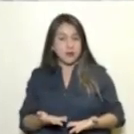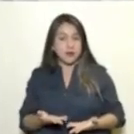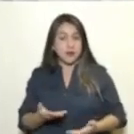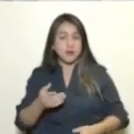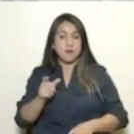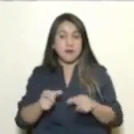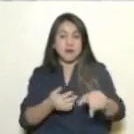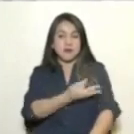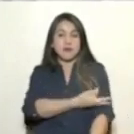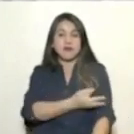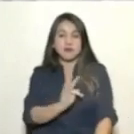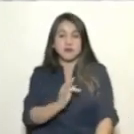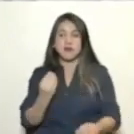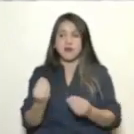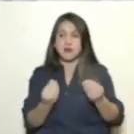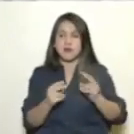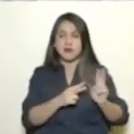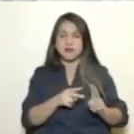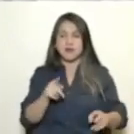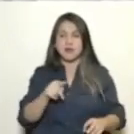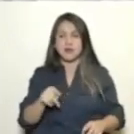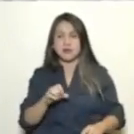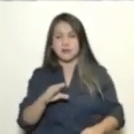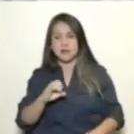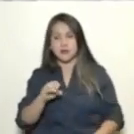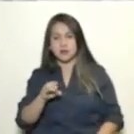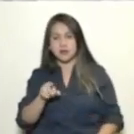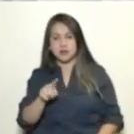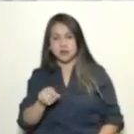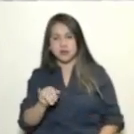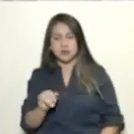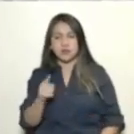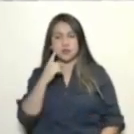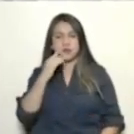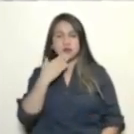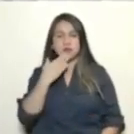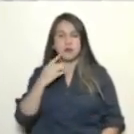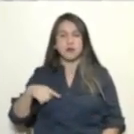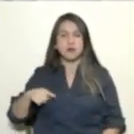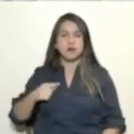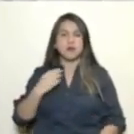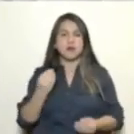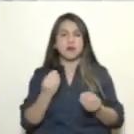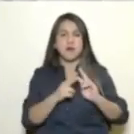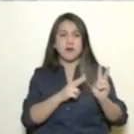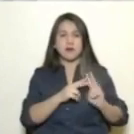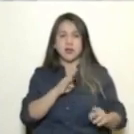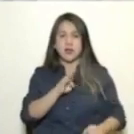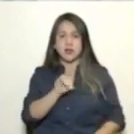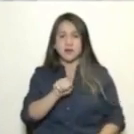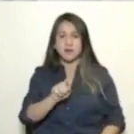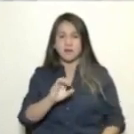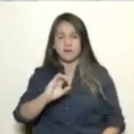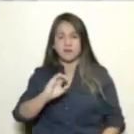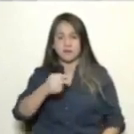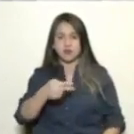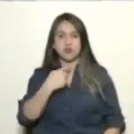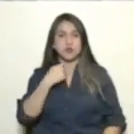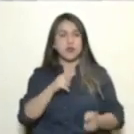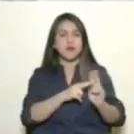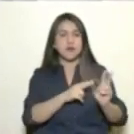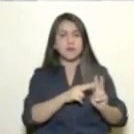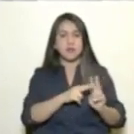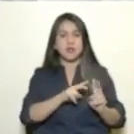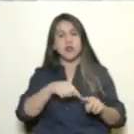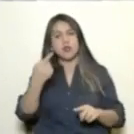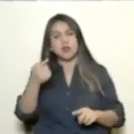Los franceses dijeron, ¿qué va a hacer Sarkozy? Y los americanos, ¿qué va a hacer Bush? Ah, ¿y qué va a hacer